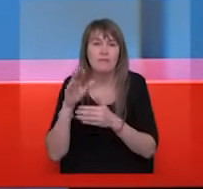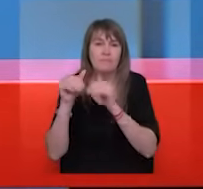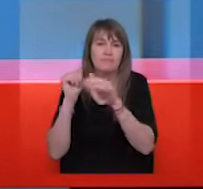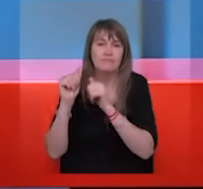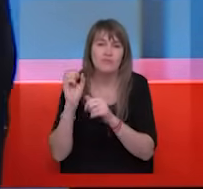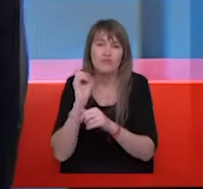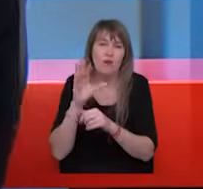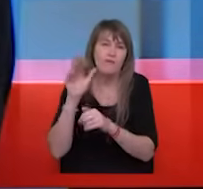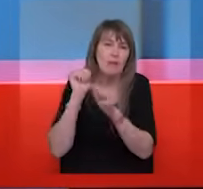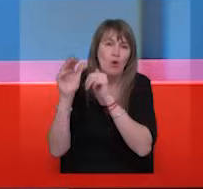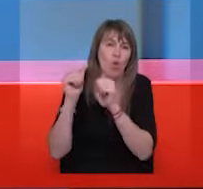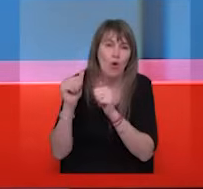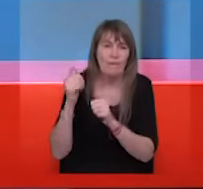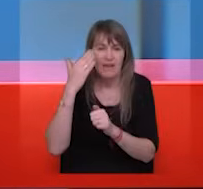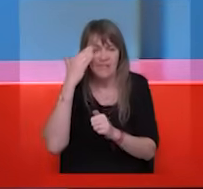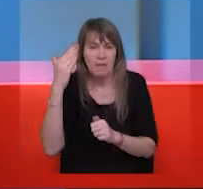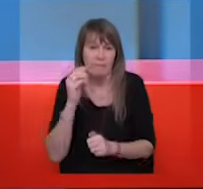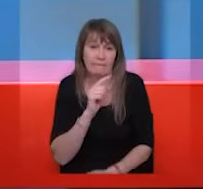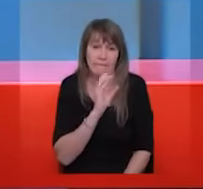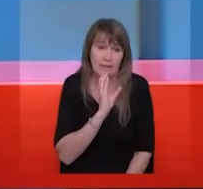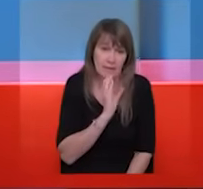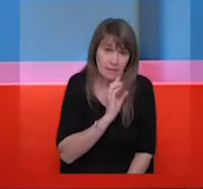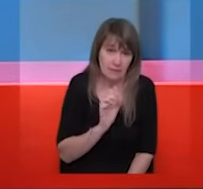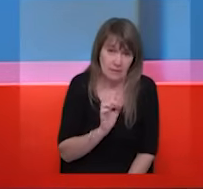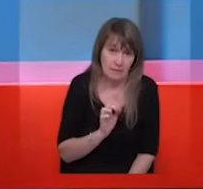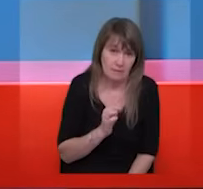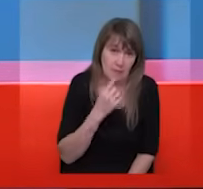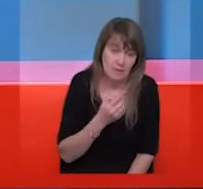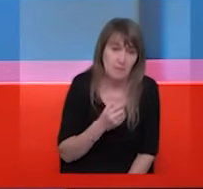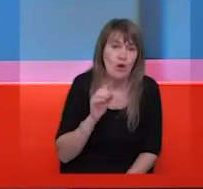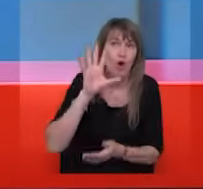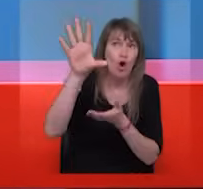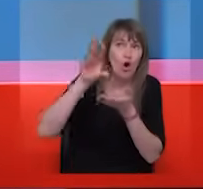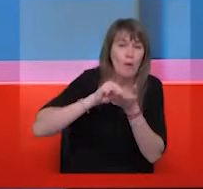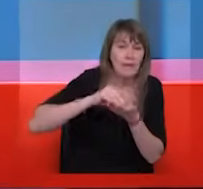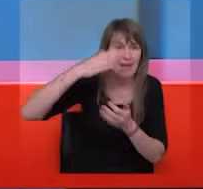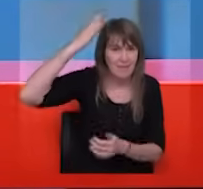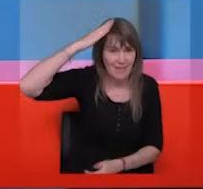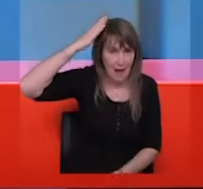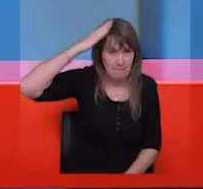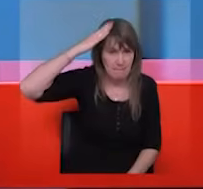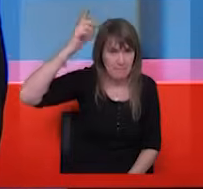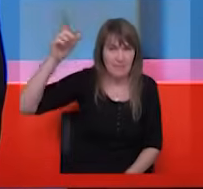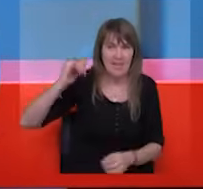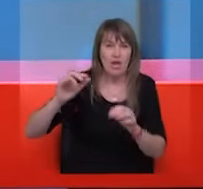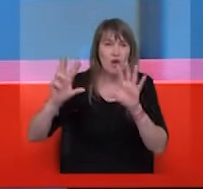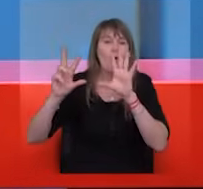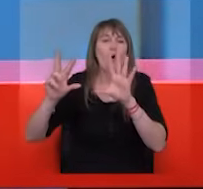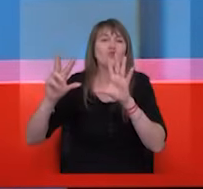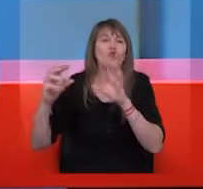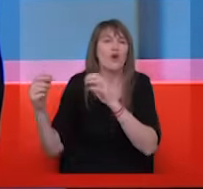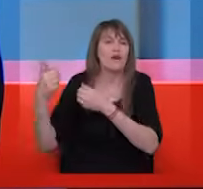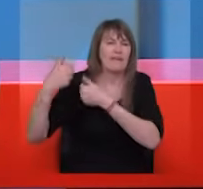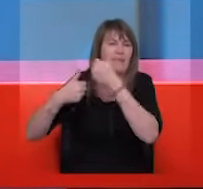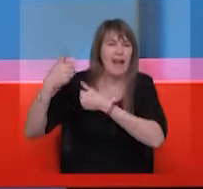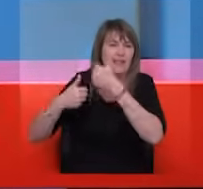amplio parece muy divertido No pero en realidad es una copia Trump hacía eso tenía ocho Rivales en interna del partido republicano y